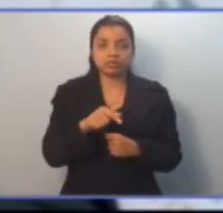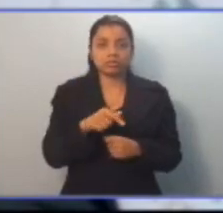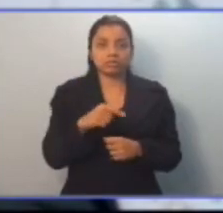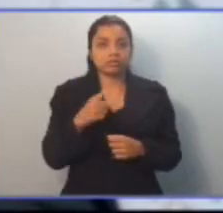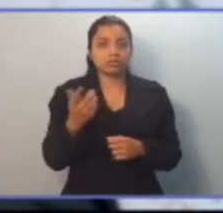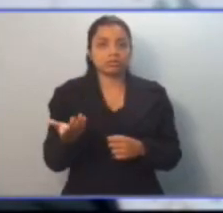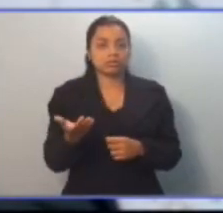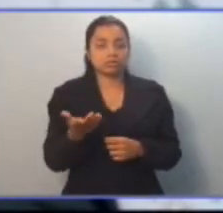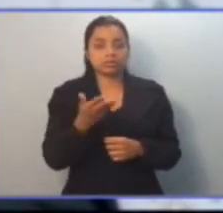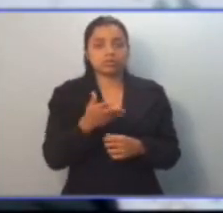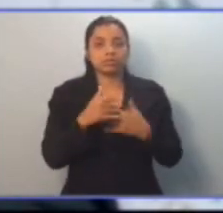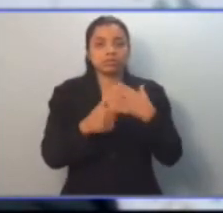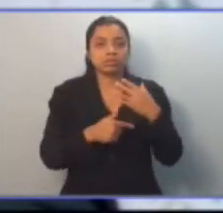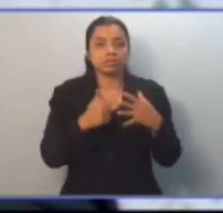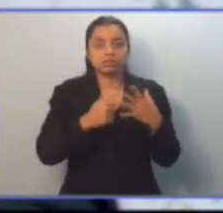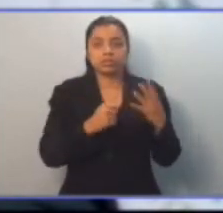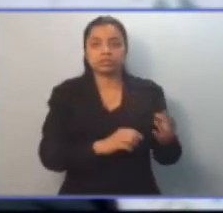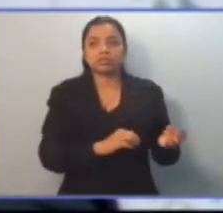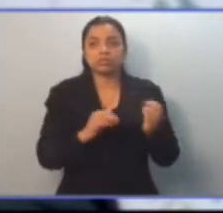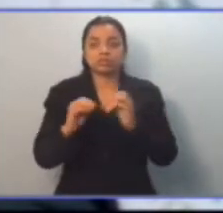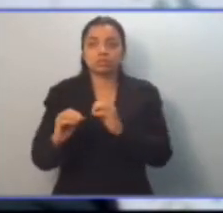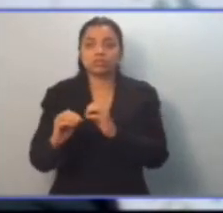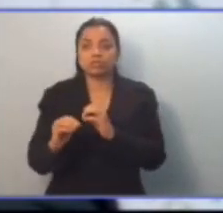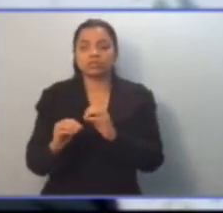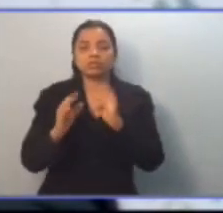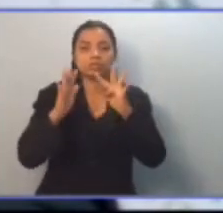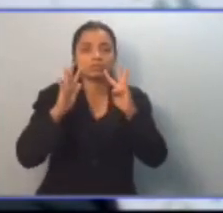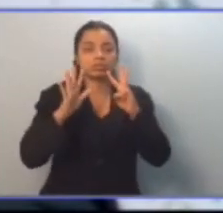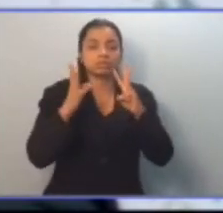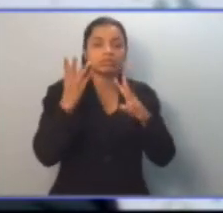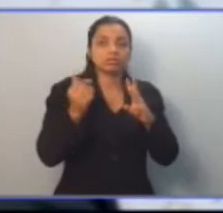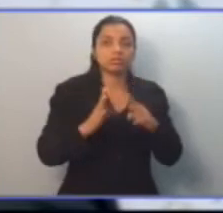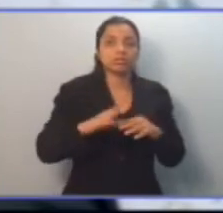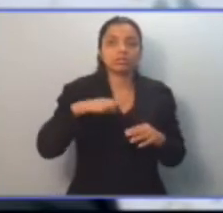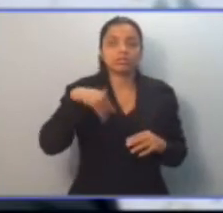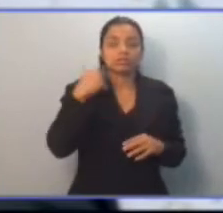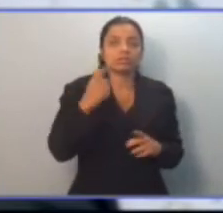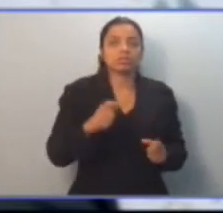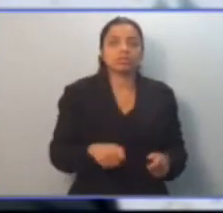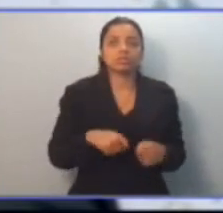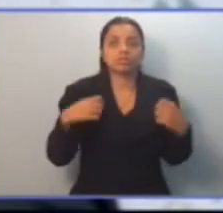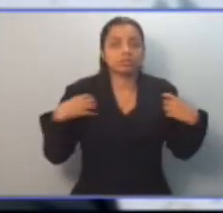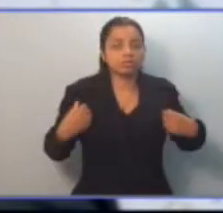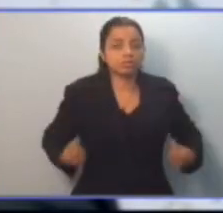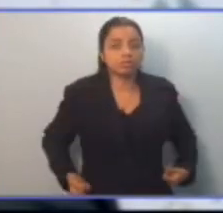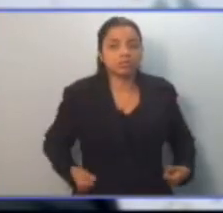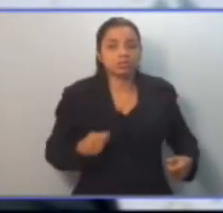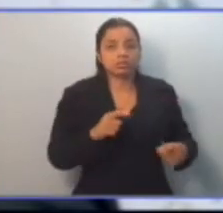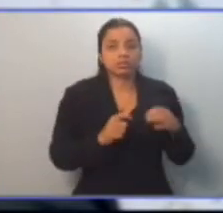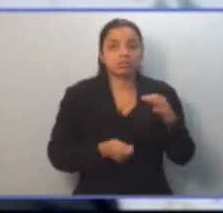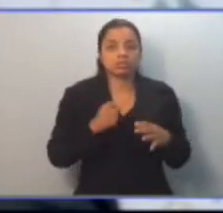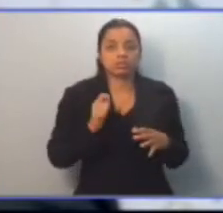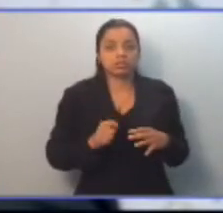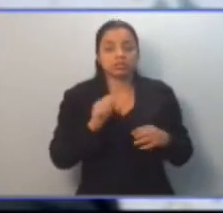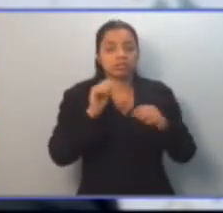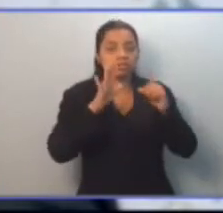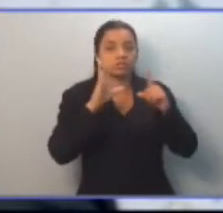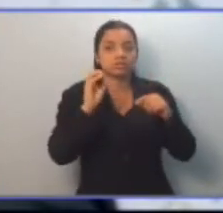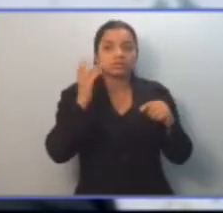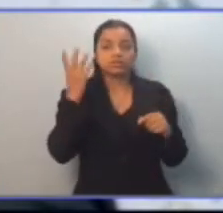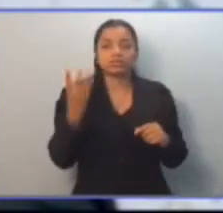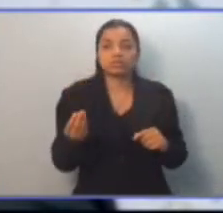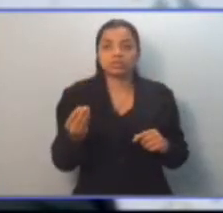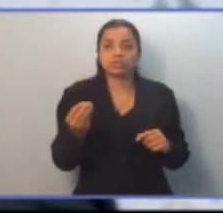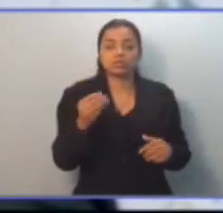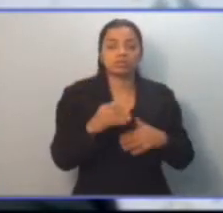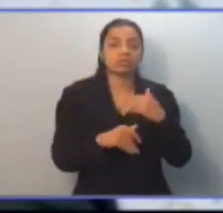que entre en vigencia el decreto. 8 días después de su vigencia, el tribunal tiene 60 días para redistribuir los procesos dentro